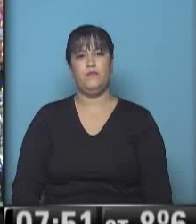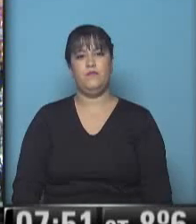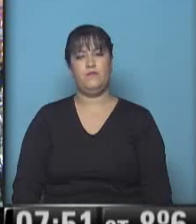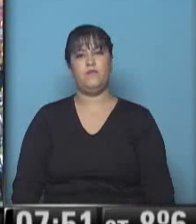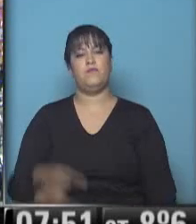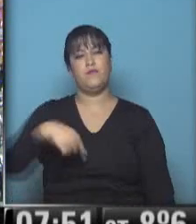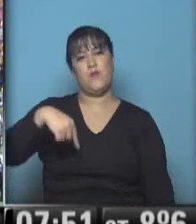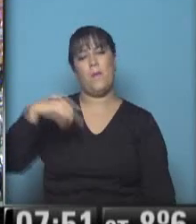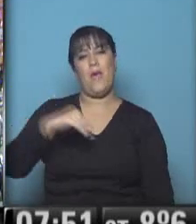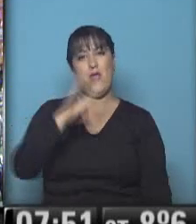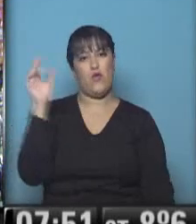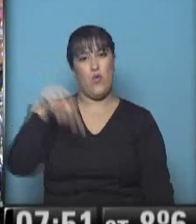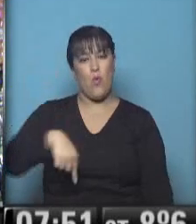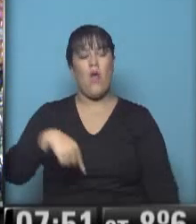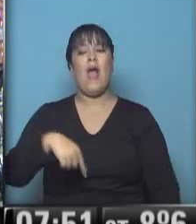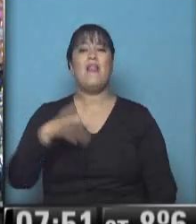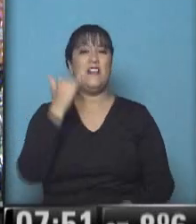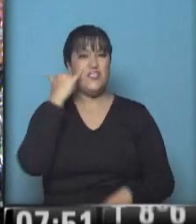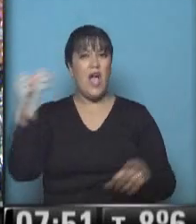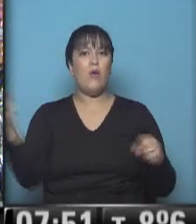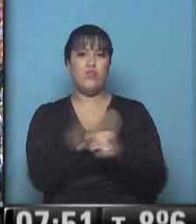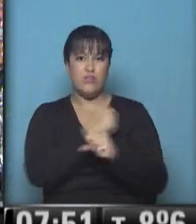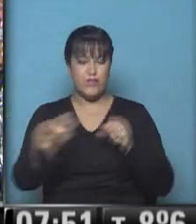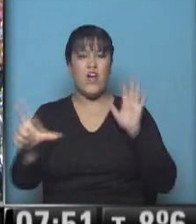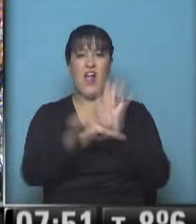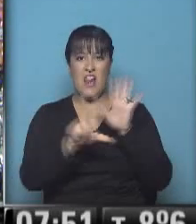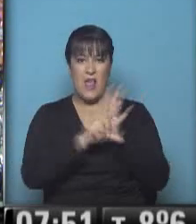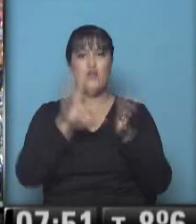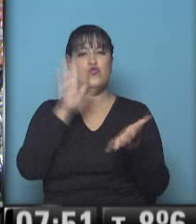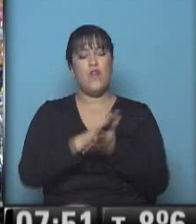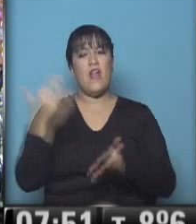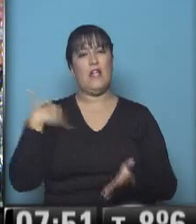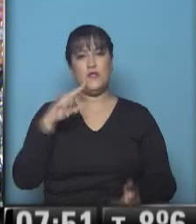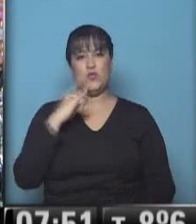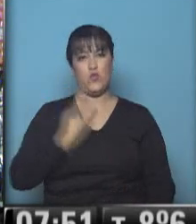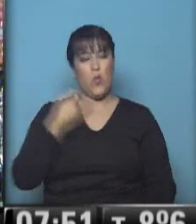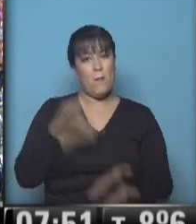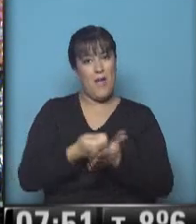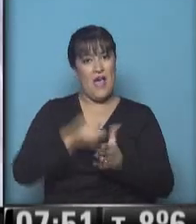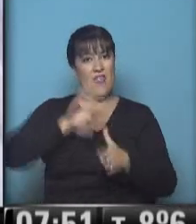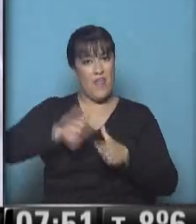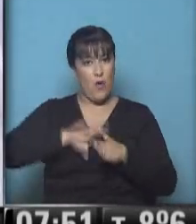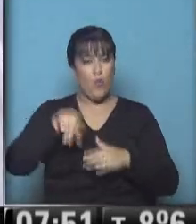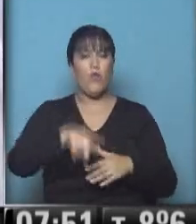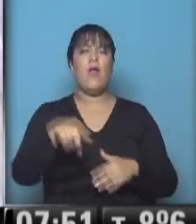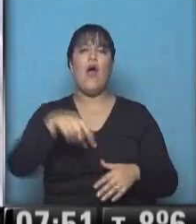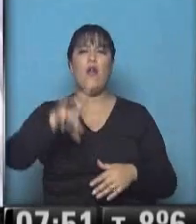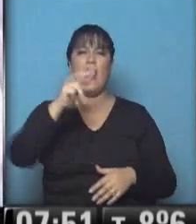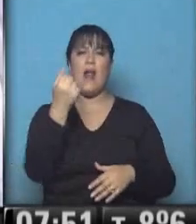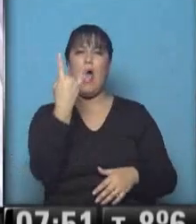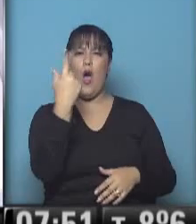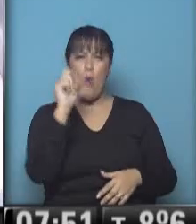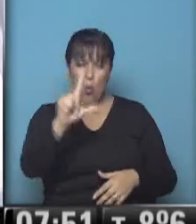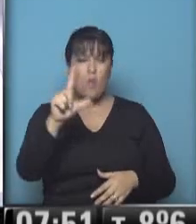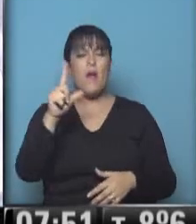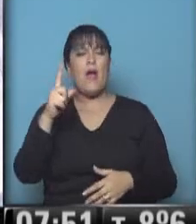y durante esta madrugada se convirtió en ley el pago soberano de la deuda estamos con Raúl de la Torre para analizar los puntos más